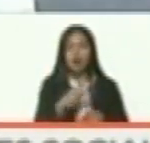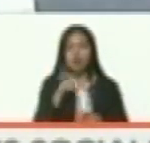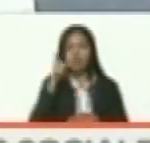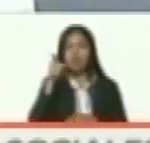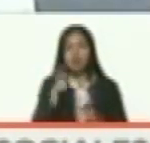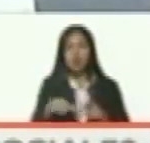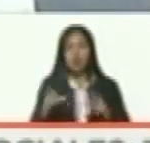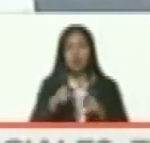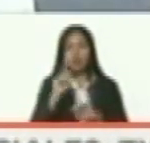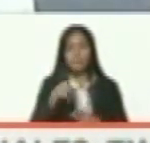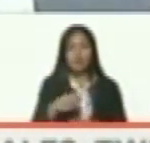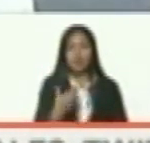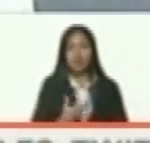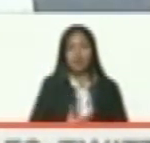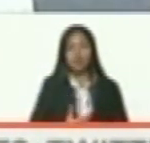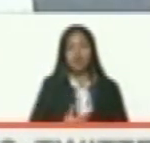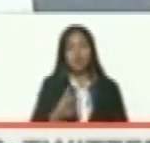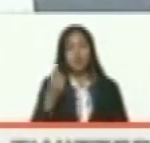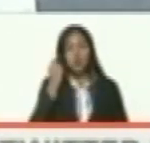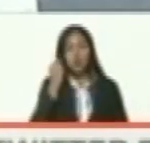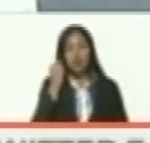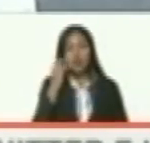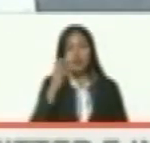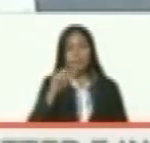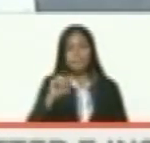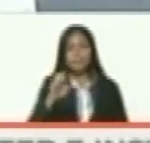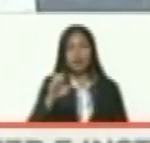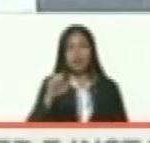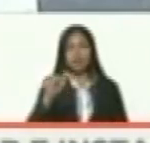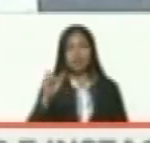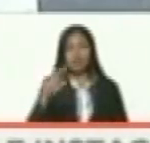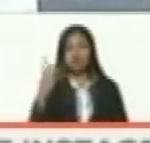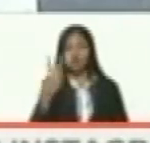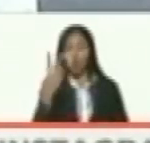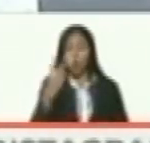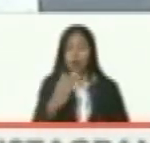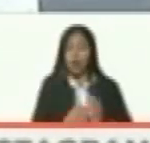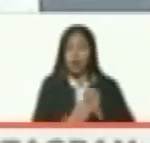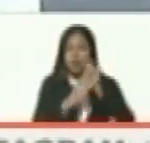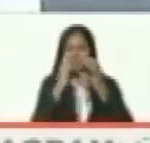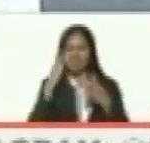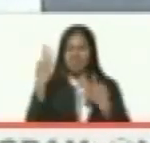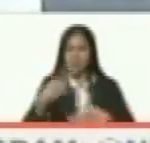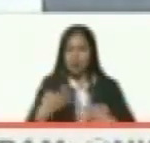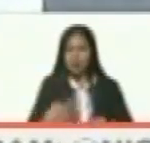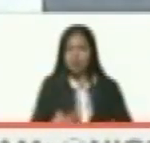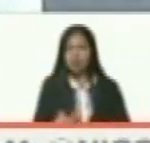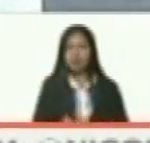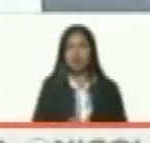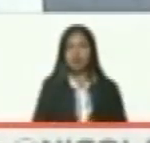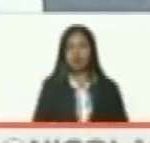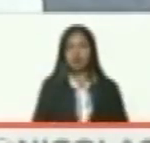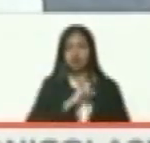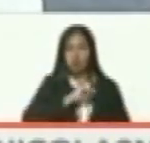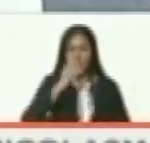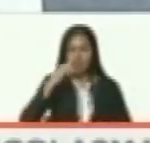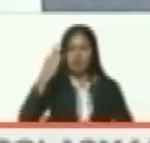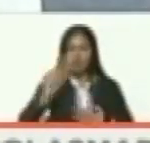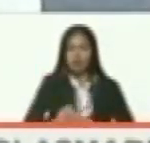allá está con la alcaldesa Mayerlin Colmenares, dos líderes verdaderos, somos de